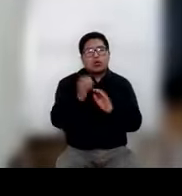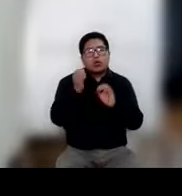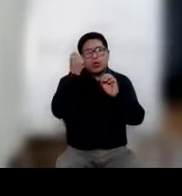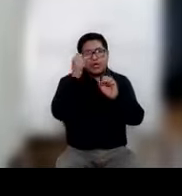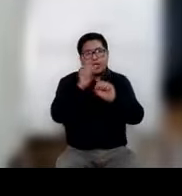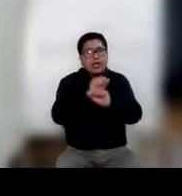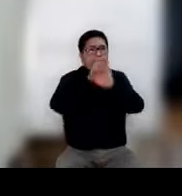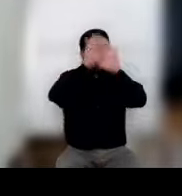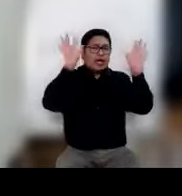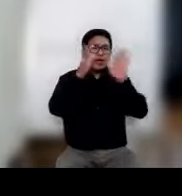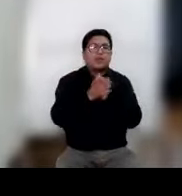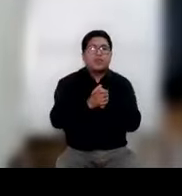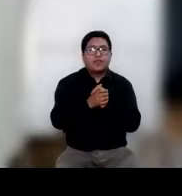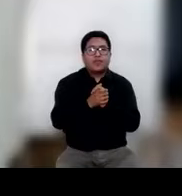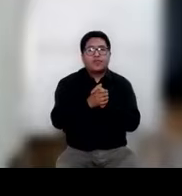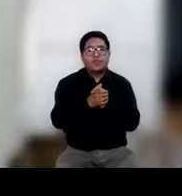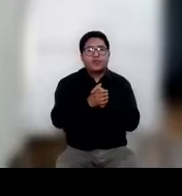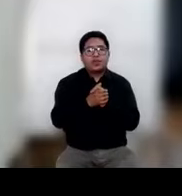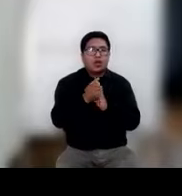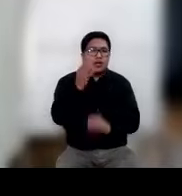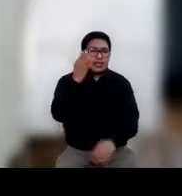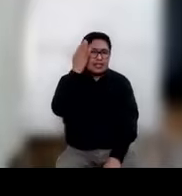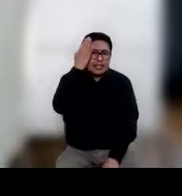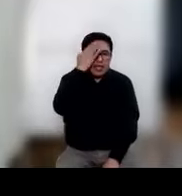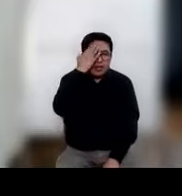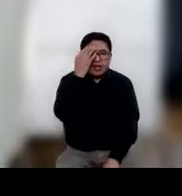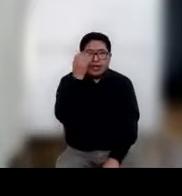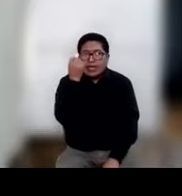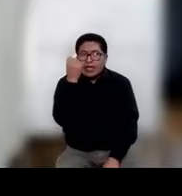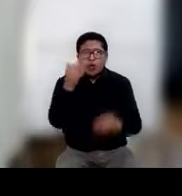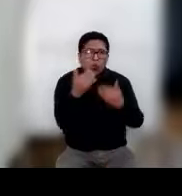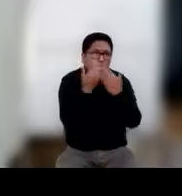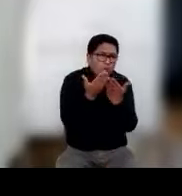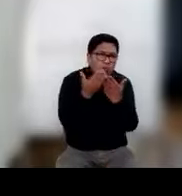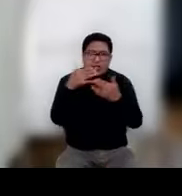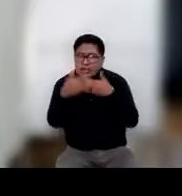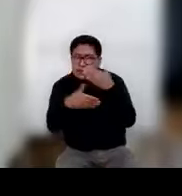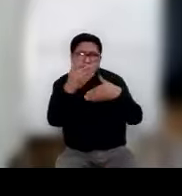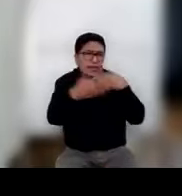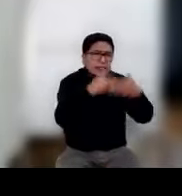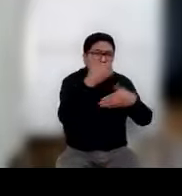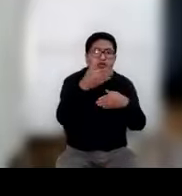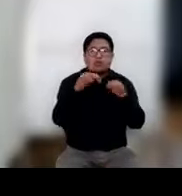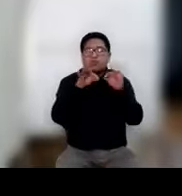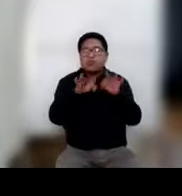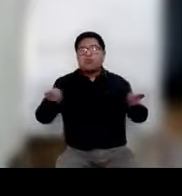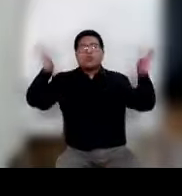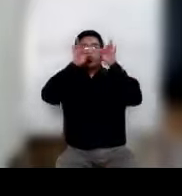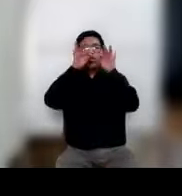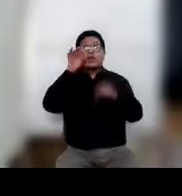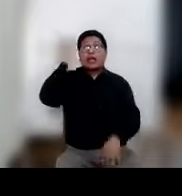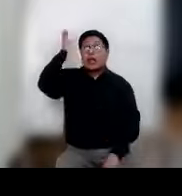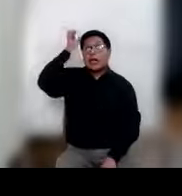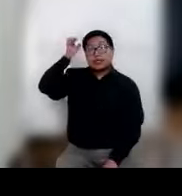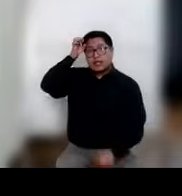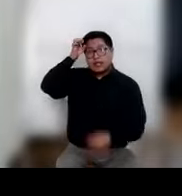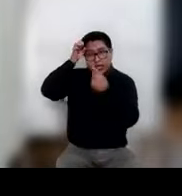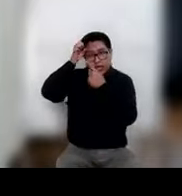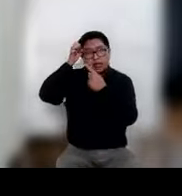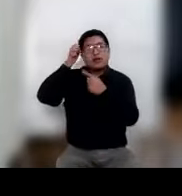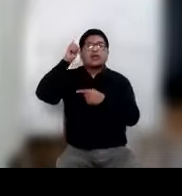saber entender cómo se puede llevar adelante todos hay necesidad de que el estado haga este